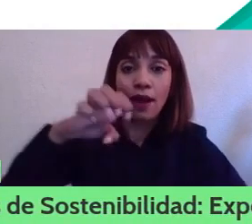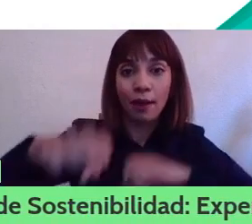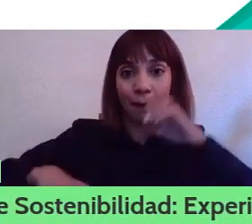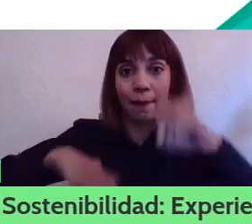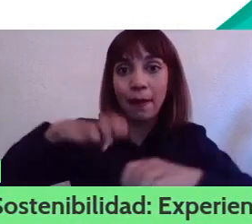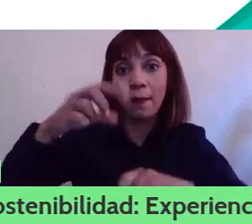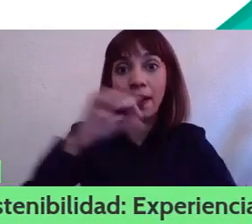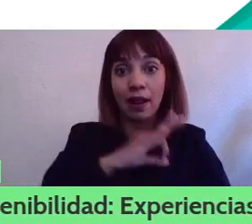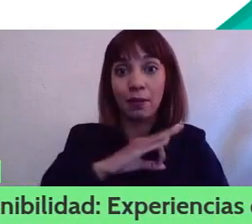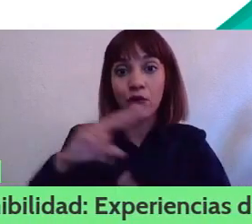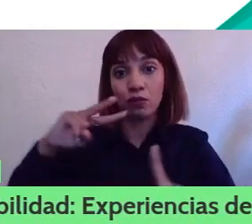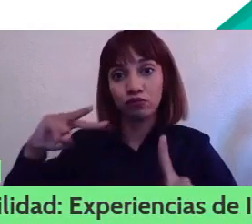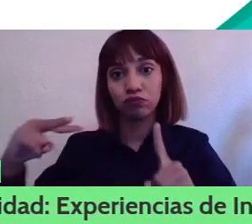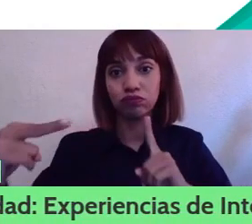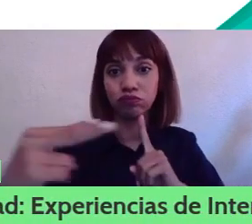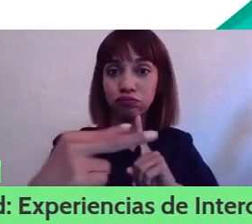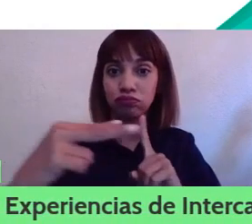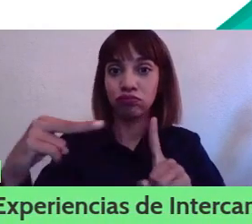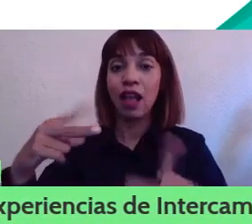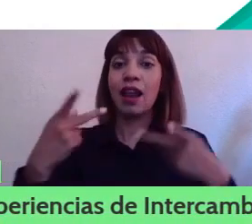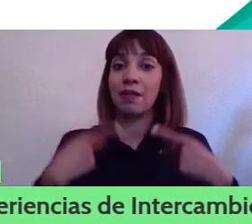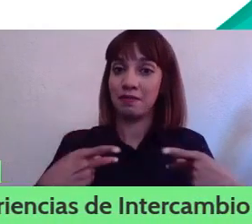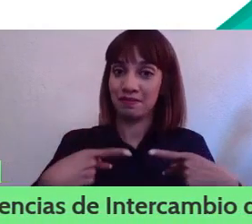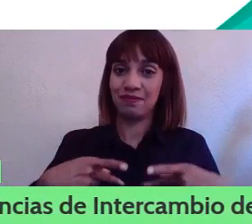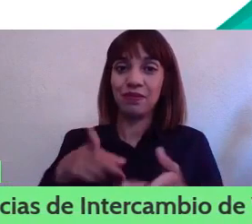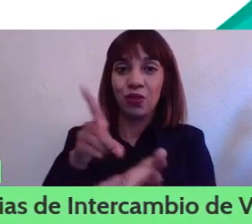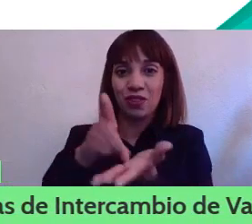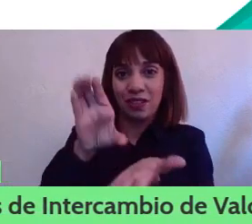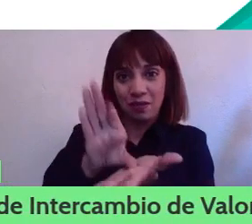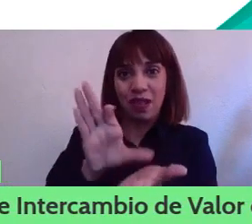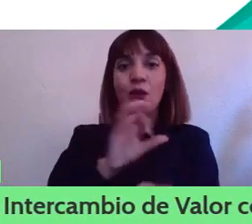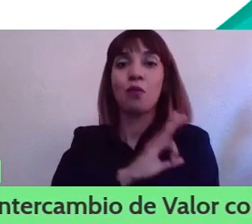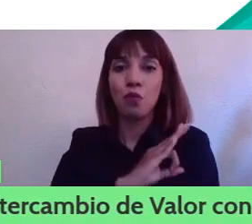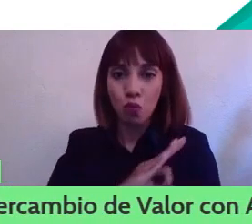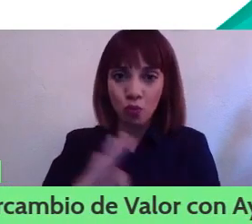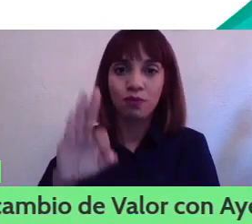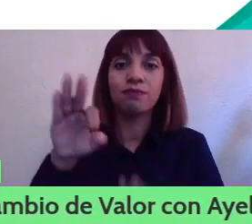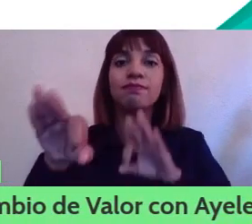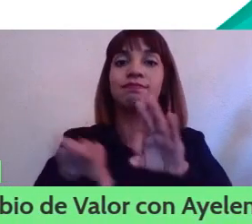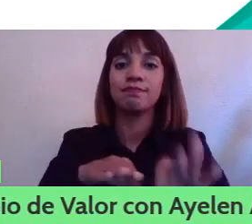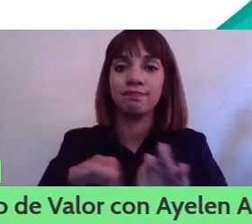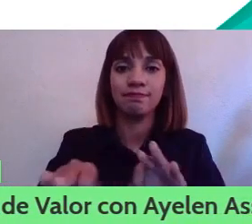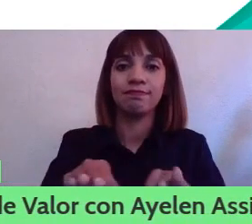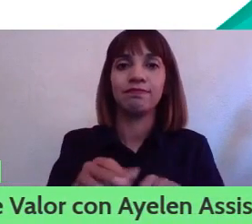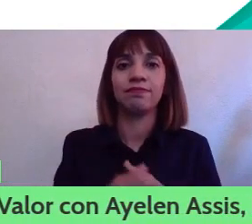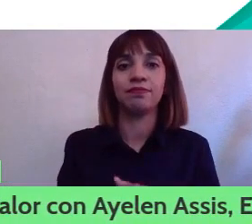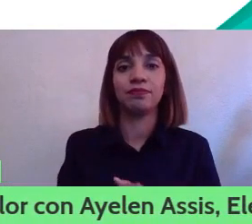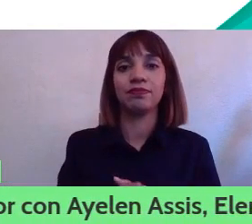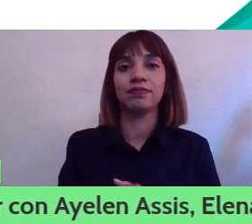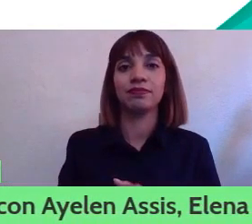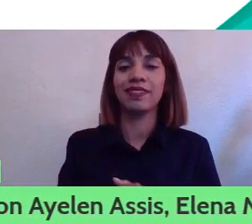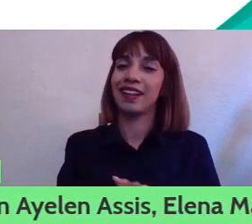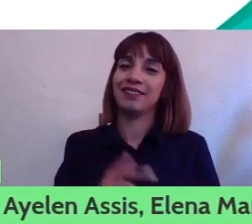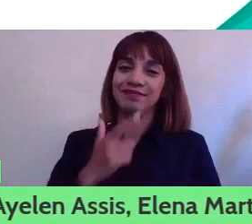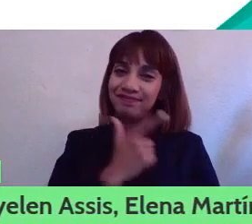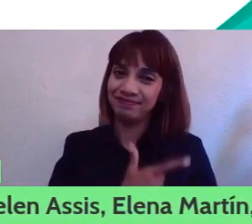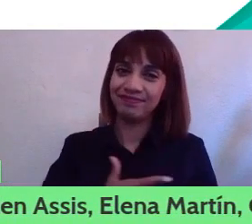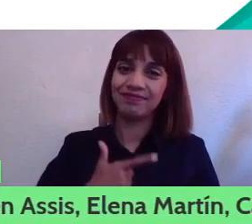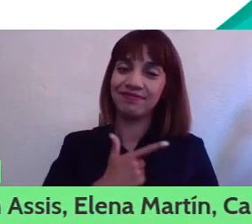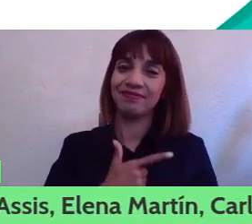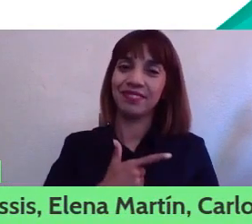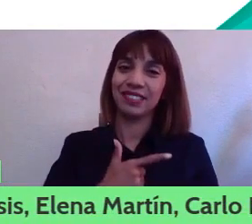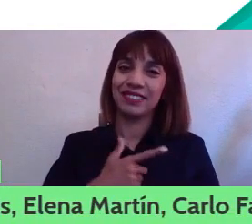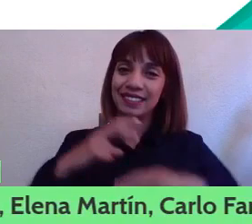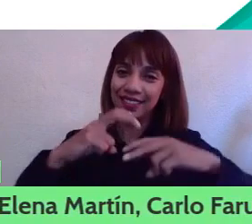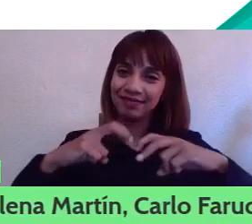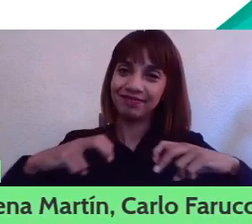el potencial que tienen las personas con discapacidad a la hora de trabajar. Genial, Ayelen. Lo que me gusta de este panel